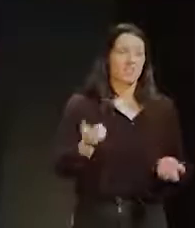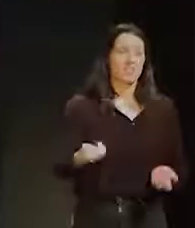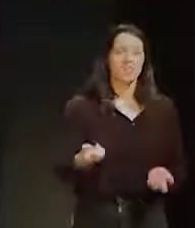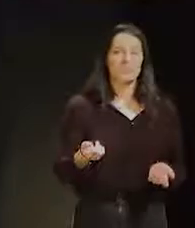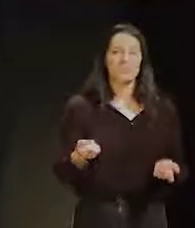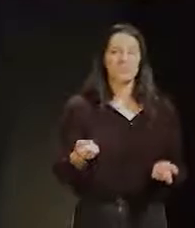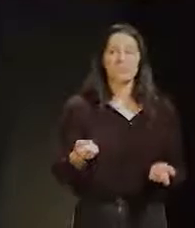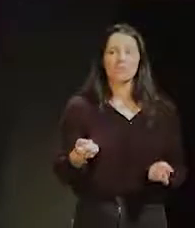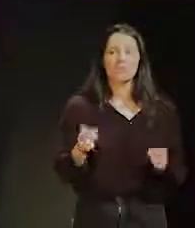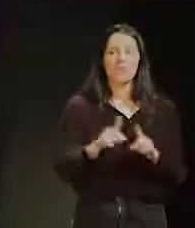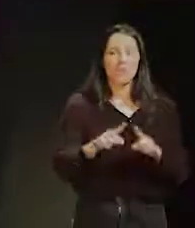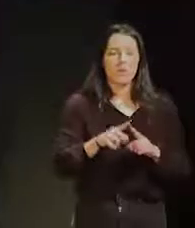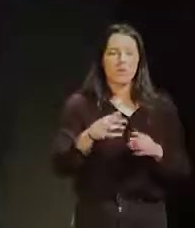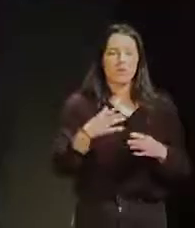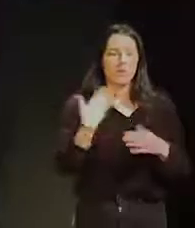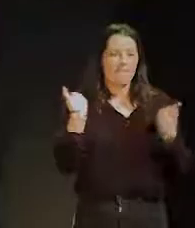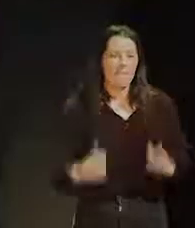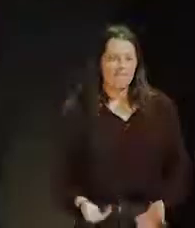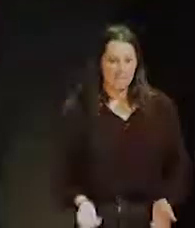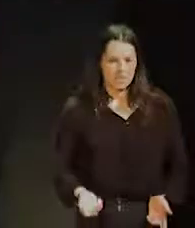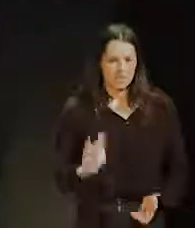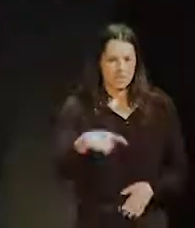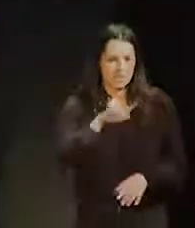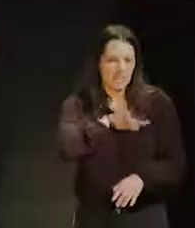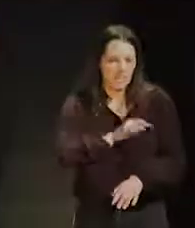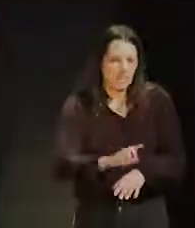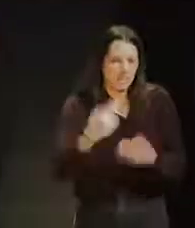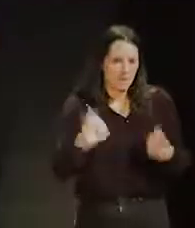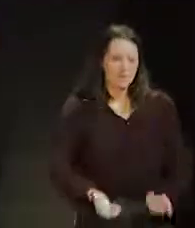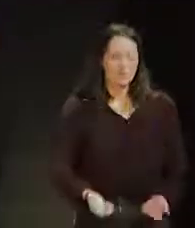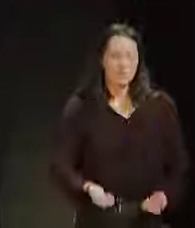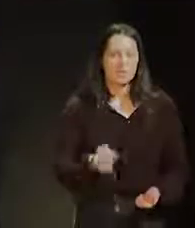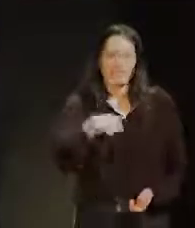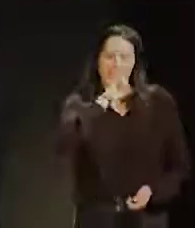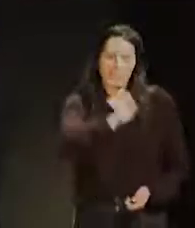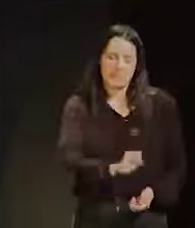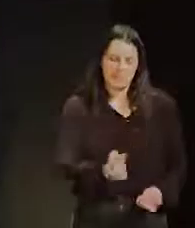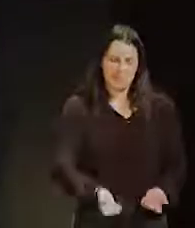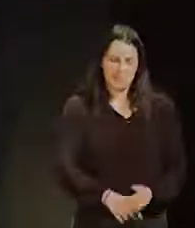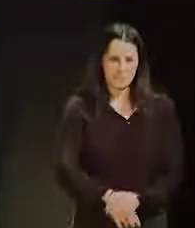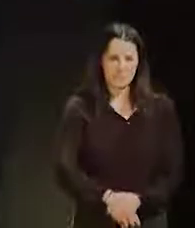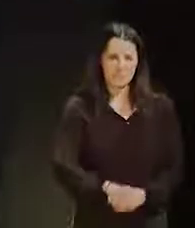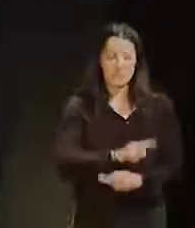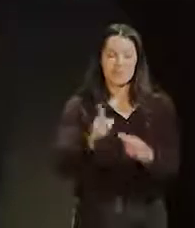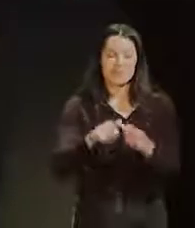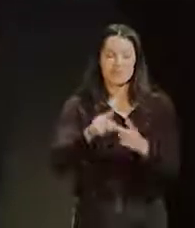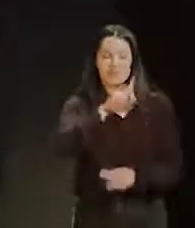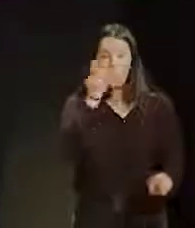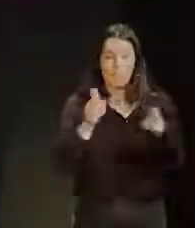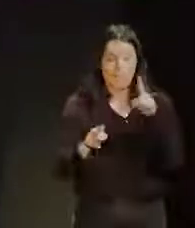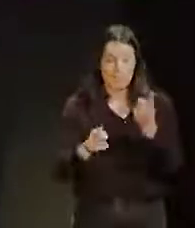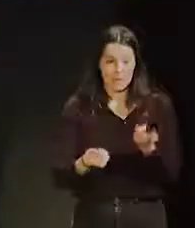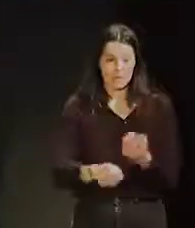muy carnal, muy físico en esto, quindi me encanta esto. Y por la segunda